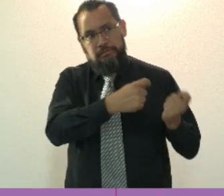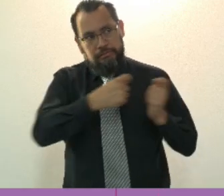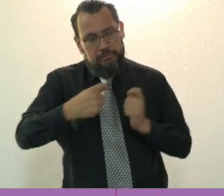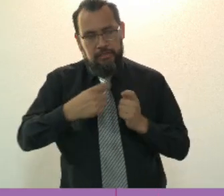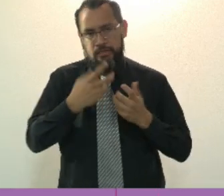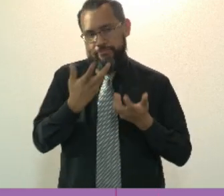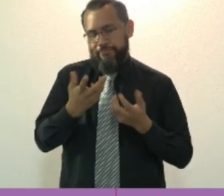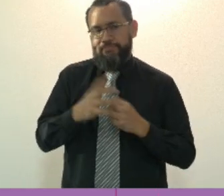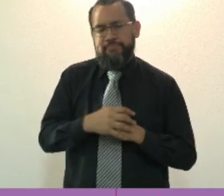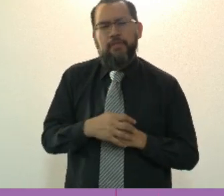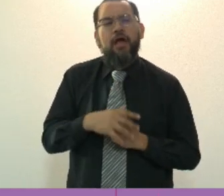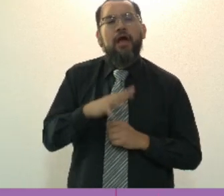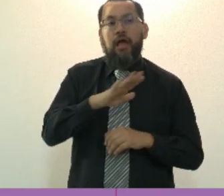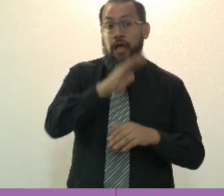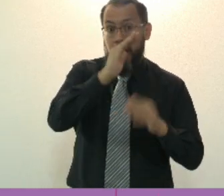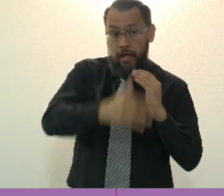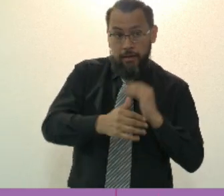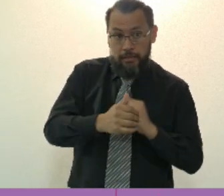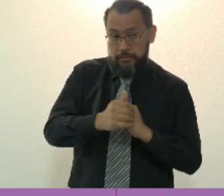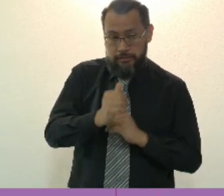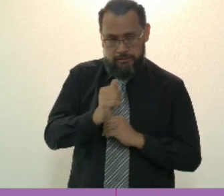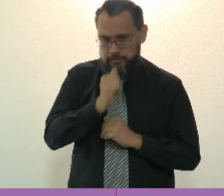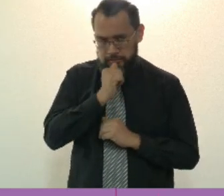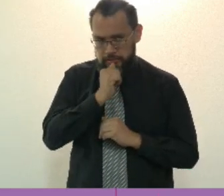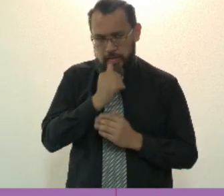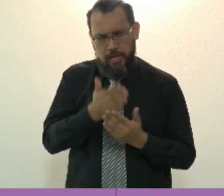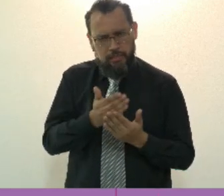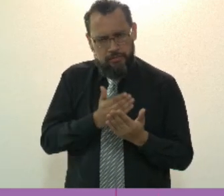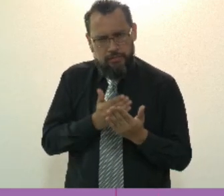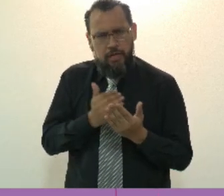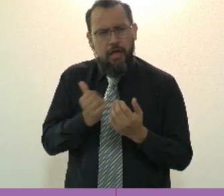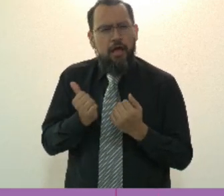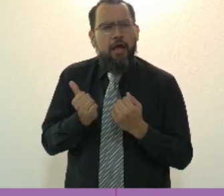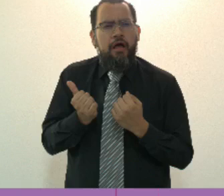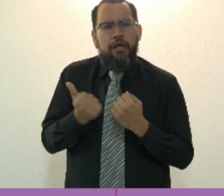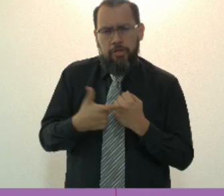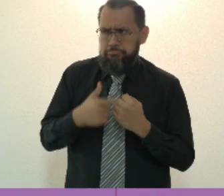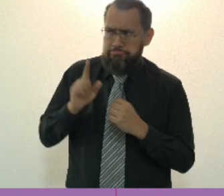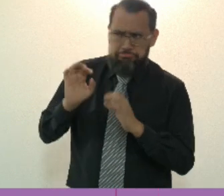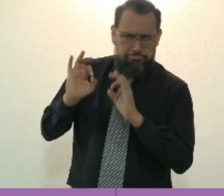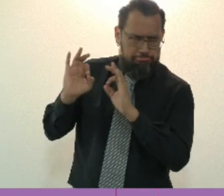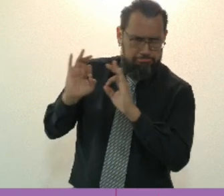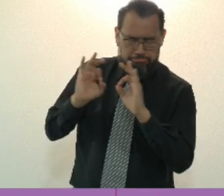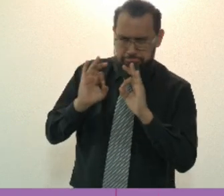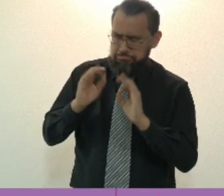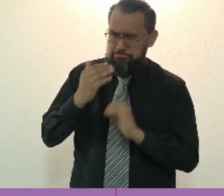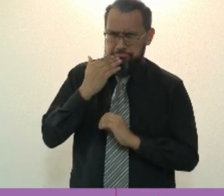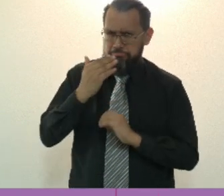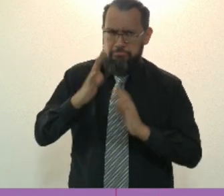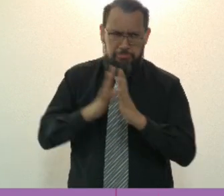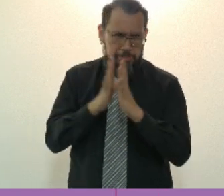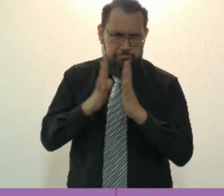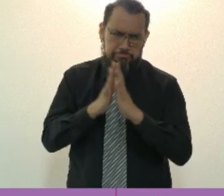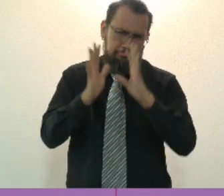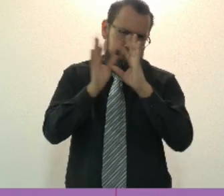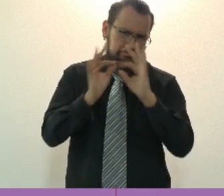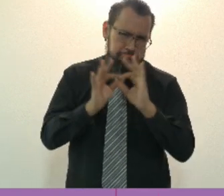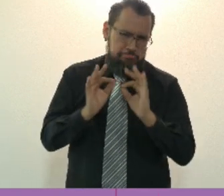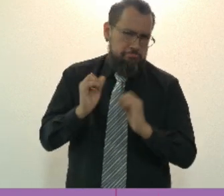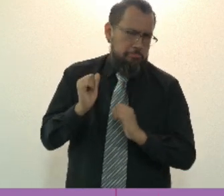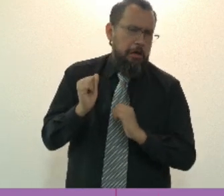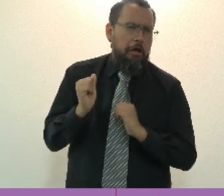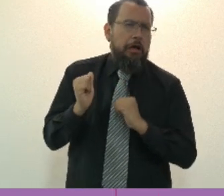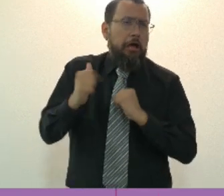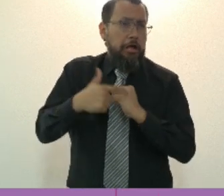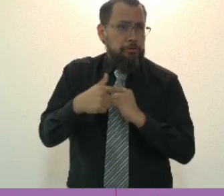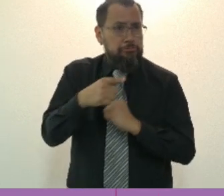concluir, si alguno de ustedes, independientemente de que han sido excelentes sus participaciones, quiere hacer